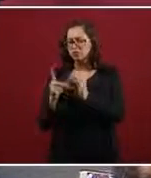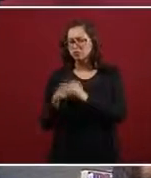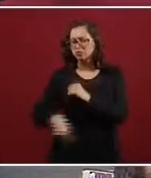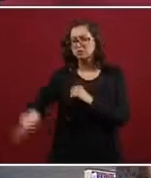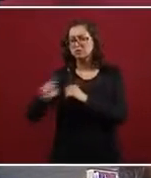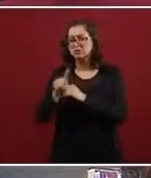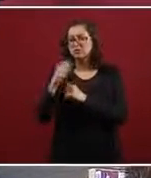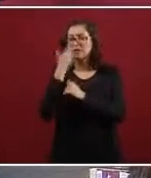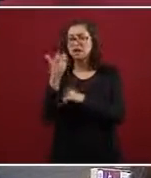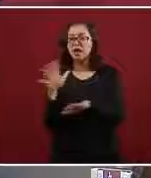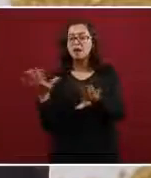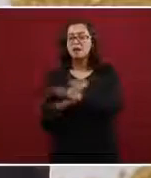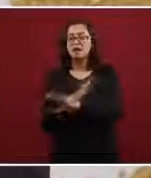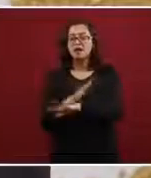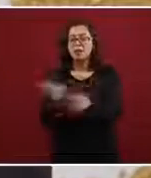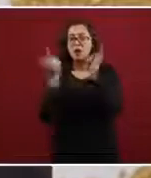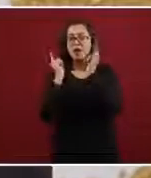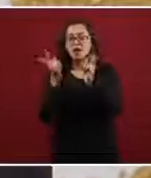expectativas de cambio?